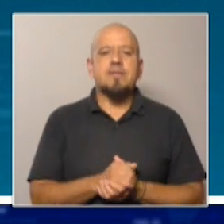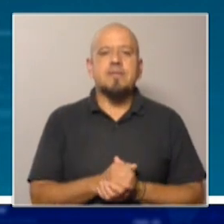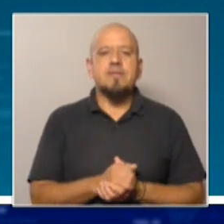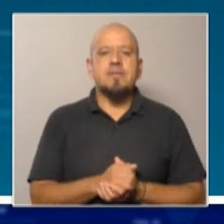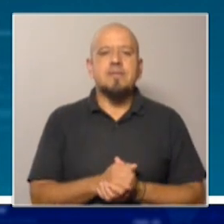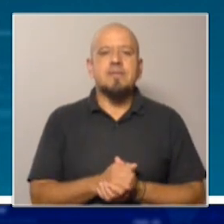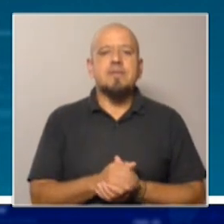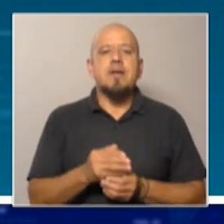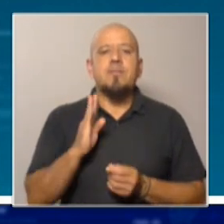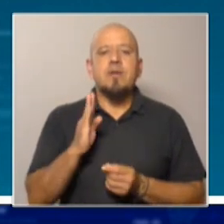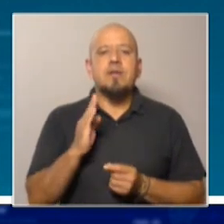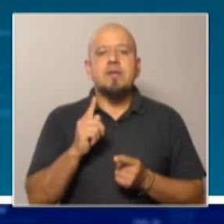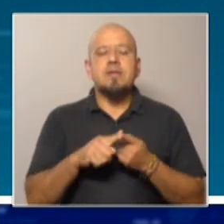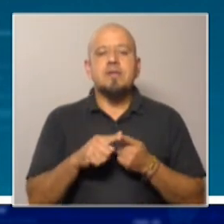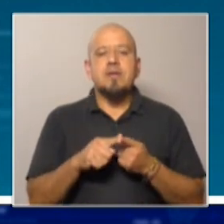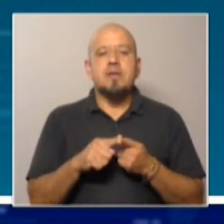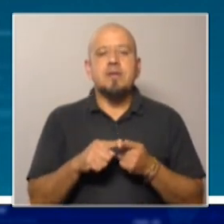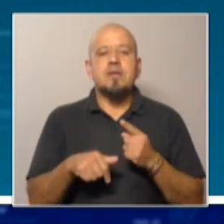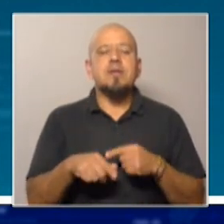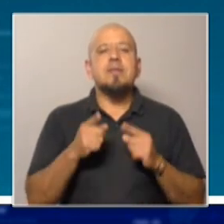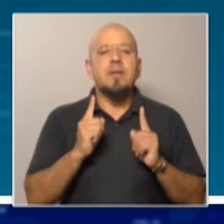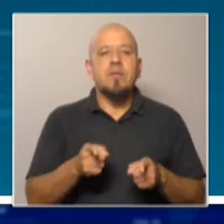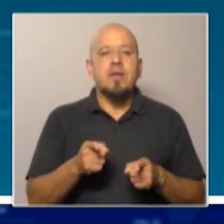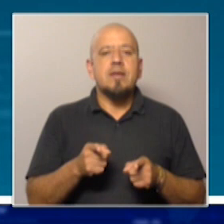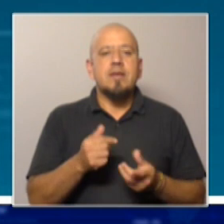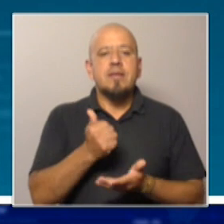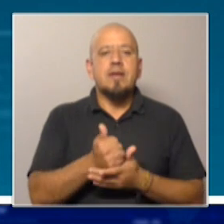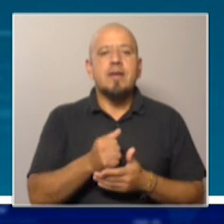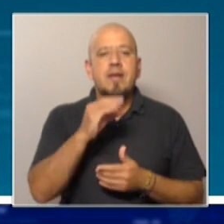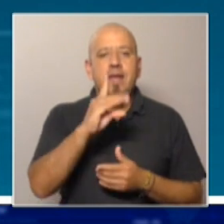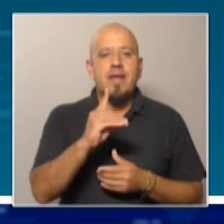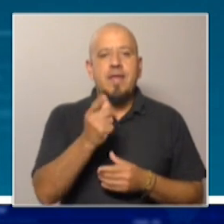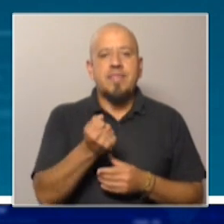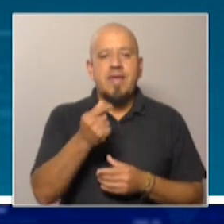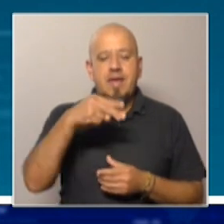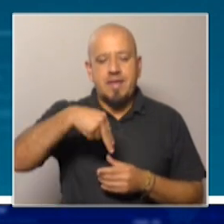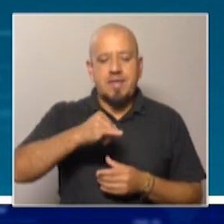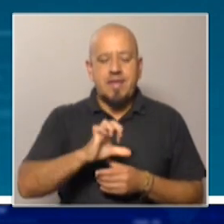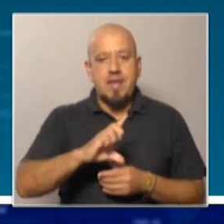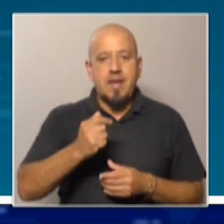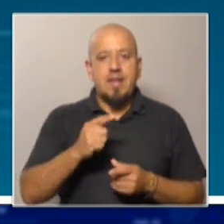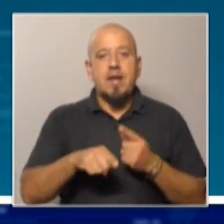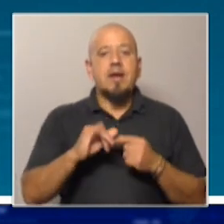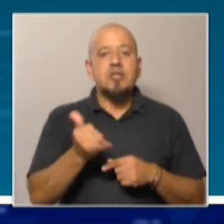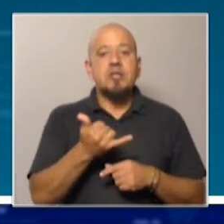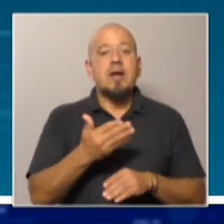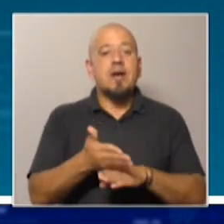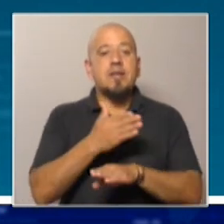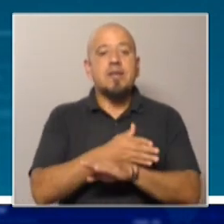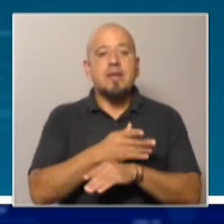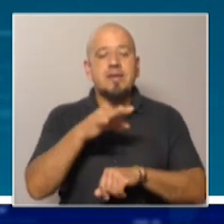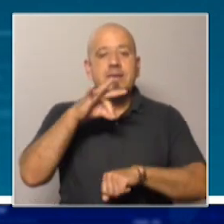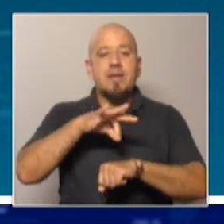la primera en este caso entrevistada, presentada, no está sola, también nos acompaña Daniela Paciel, que estuvo ya en anteriores ediciones, que es